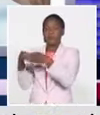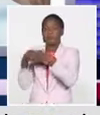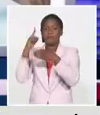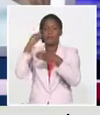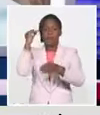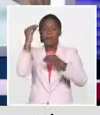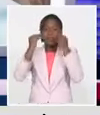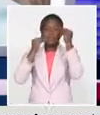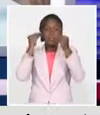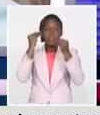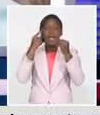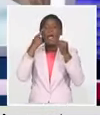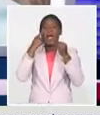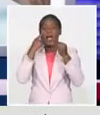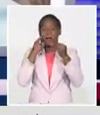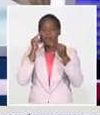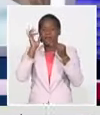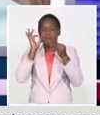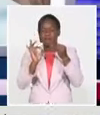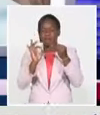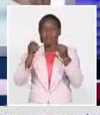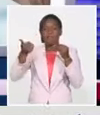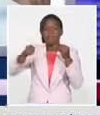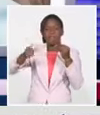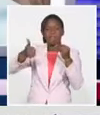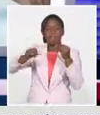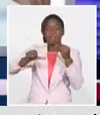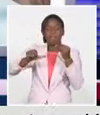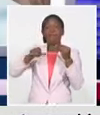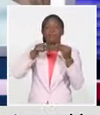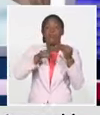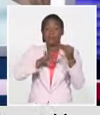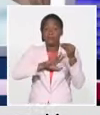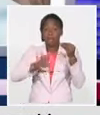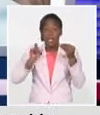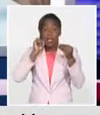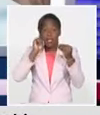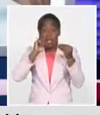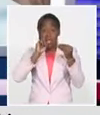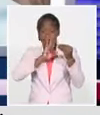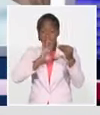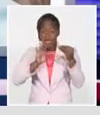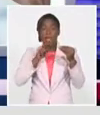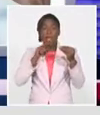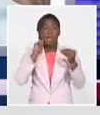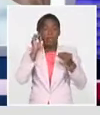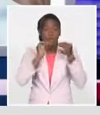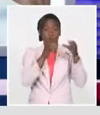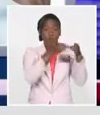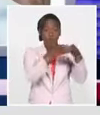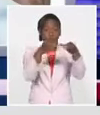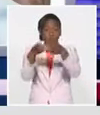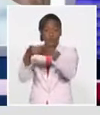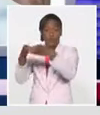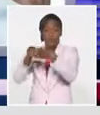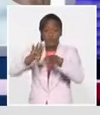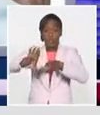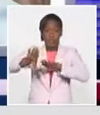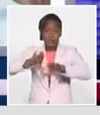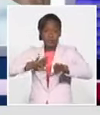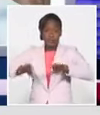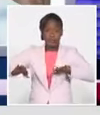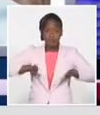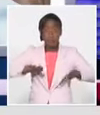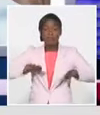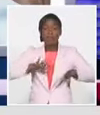vacuna. En ese análisis se le presenta entonces a la autoridad reguladora y si se cumple el porciento que